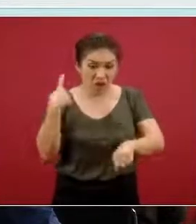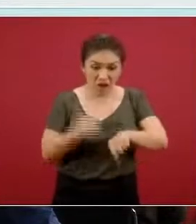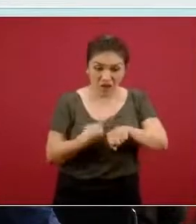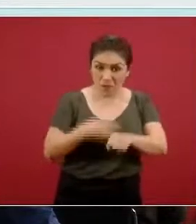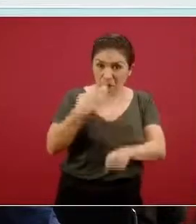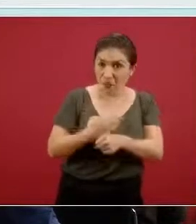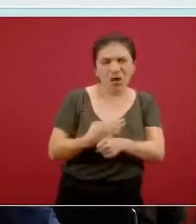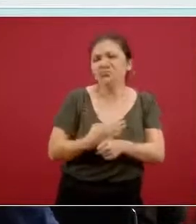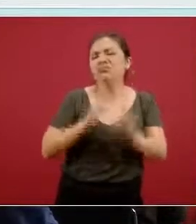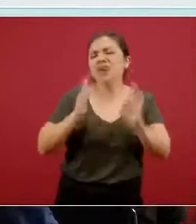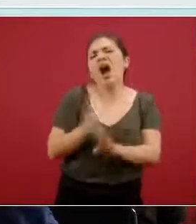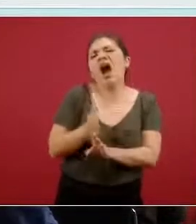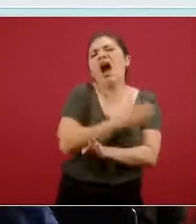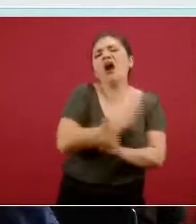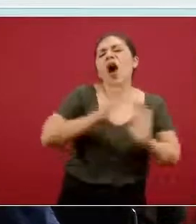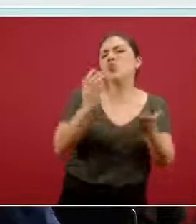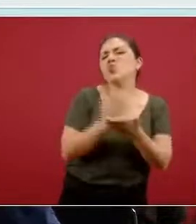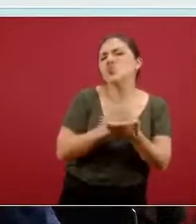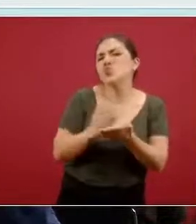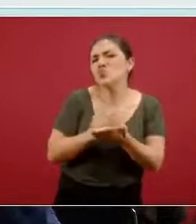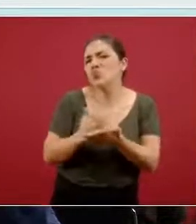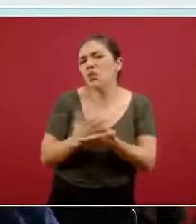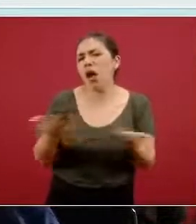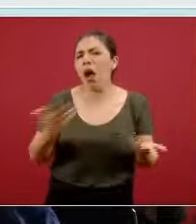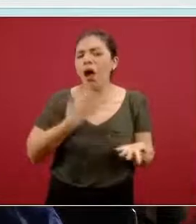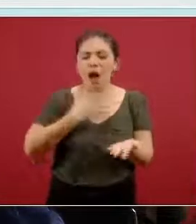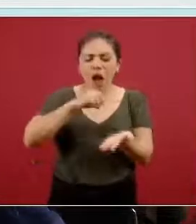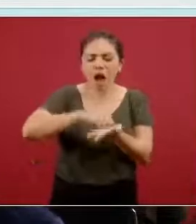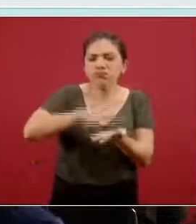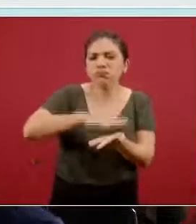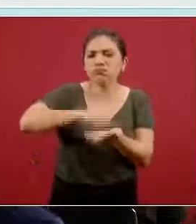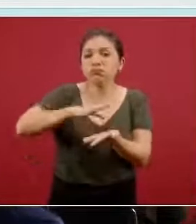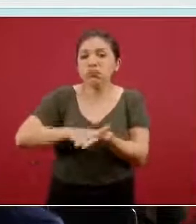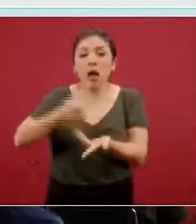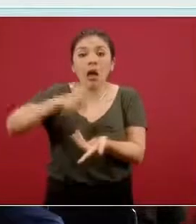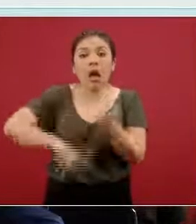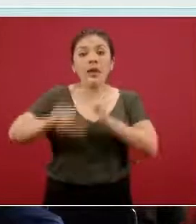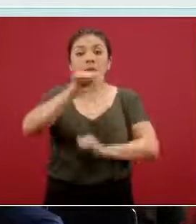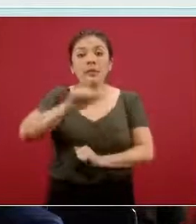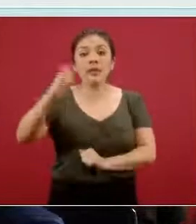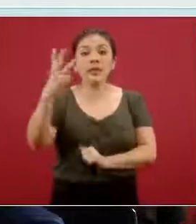de COVID-19 y de hecho se tiene documentado que